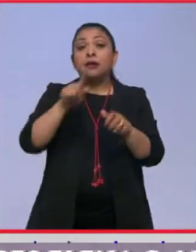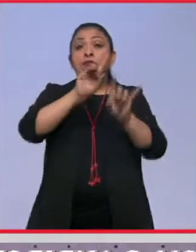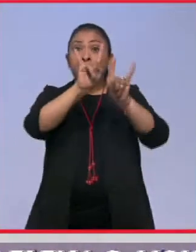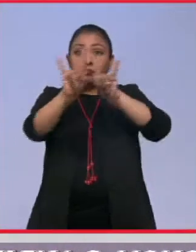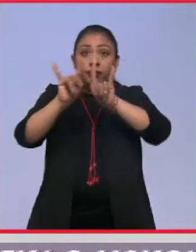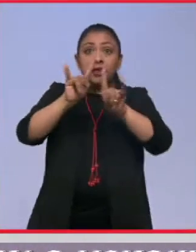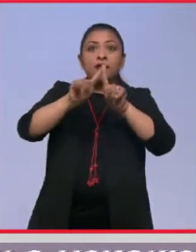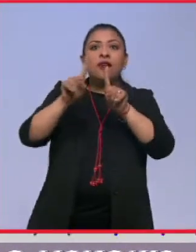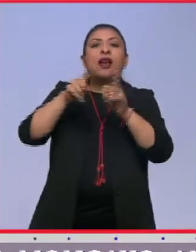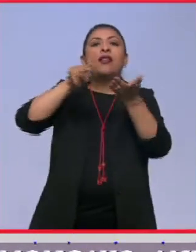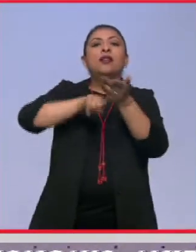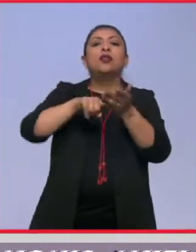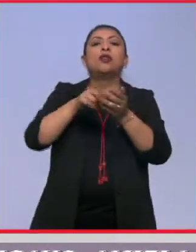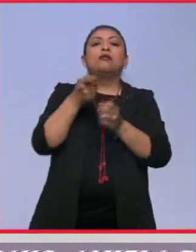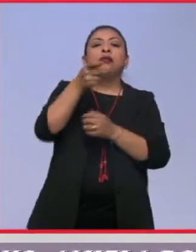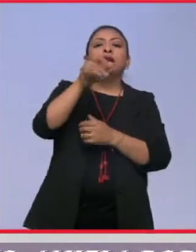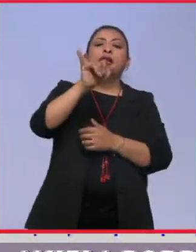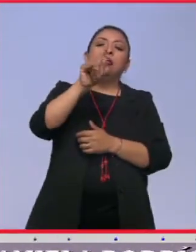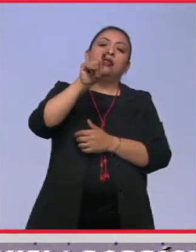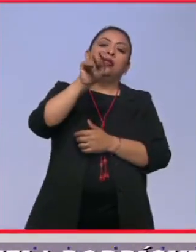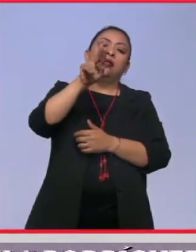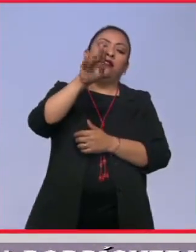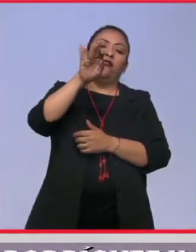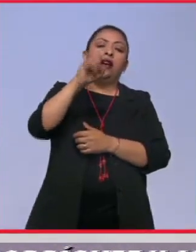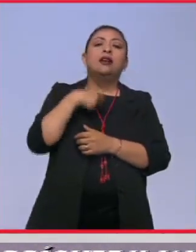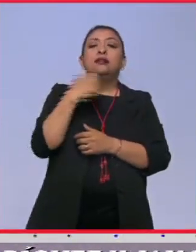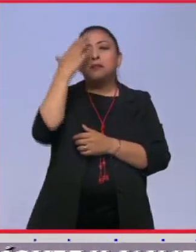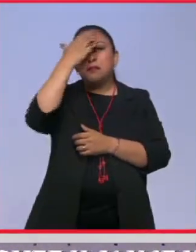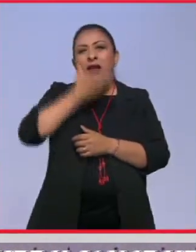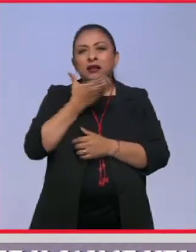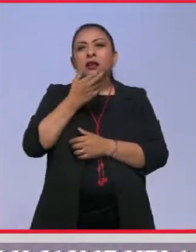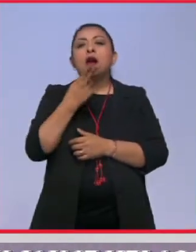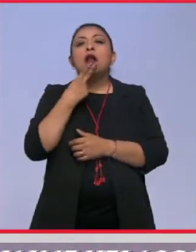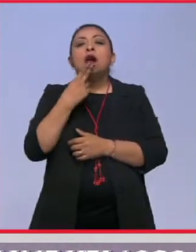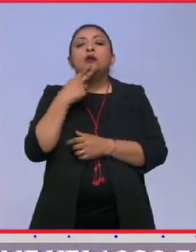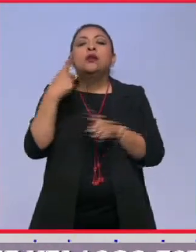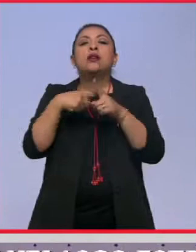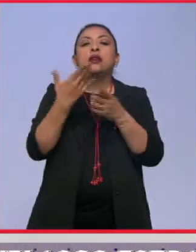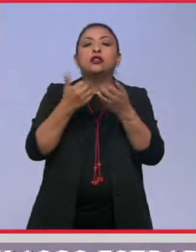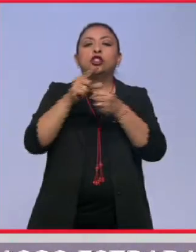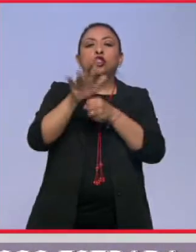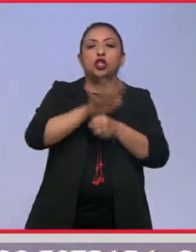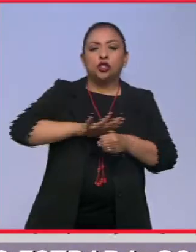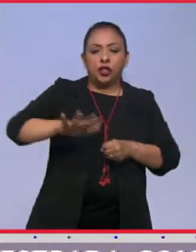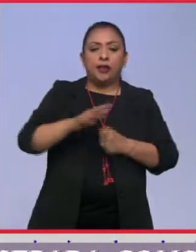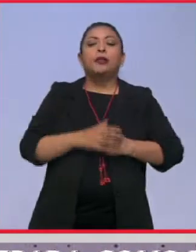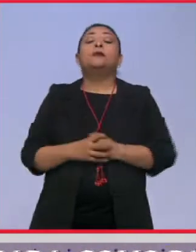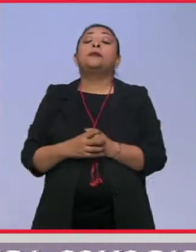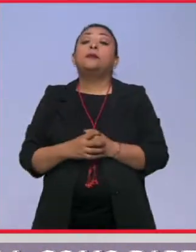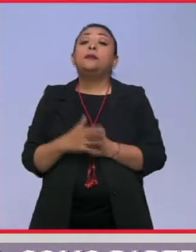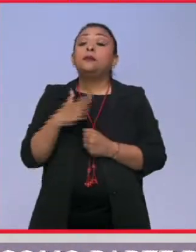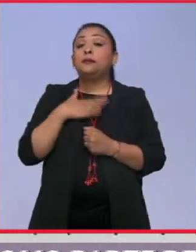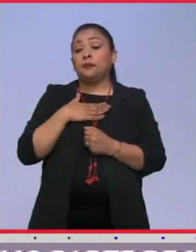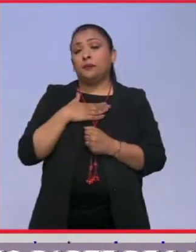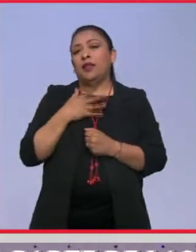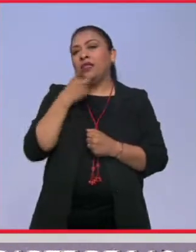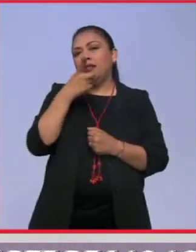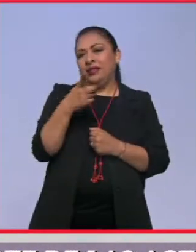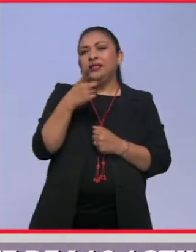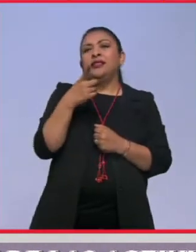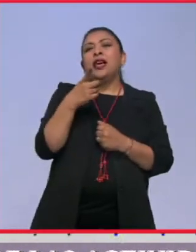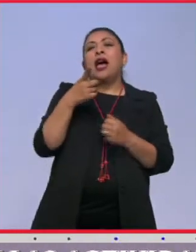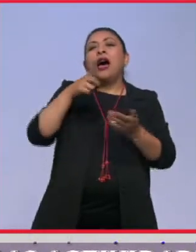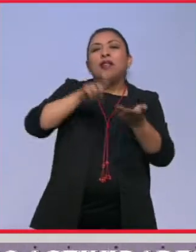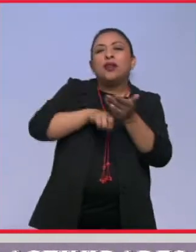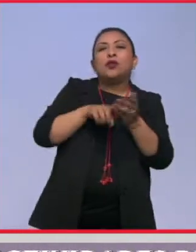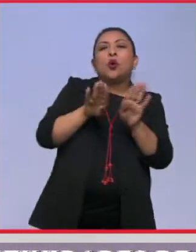que llama la interfaz, es decir, las máscaras que utiliza la sociedad. El núcleo de la argumentación de la obra de Carlos y